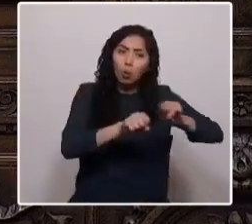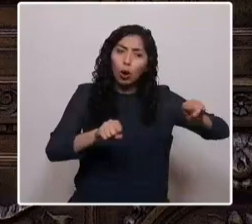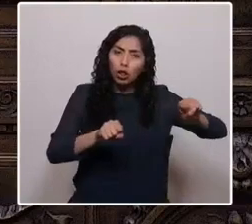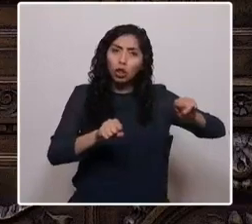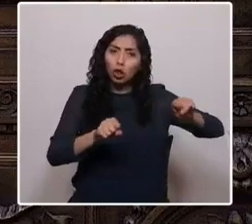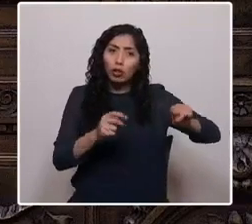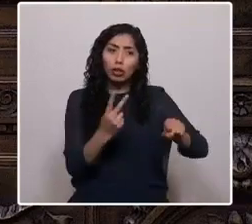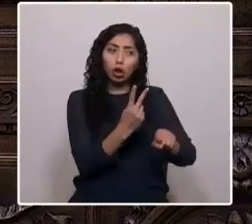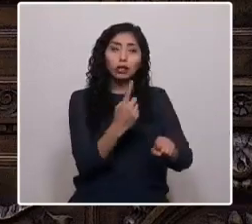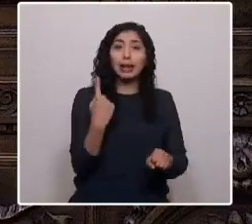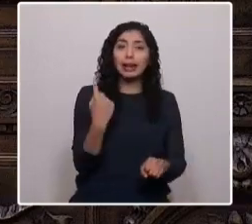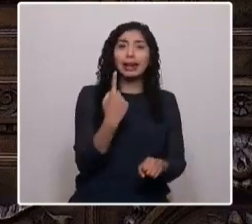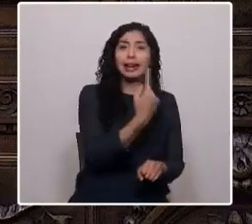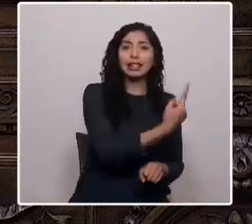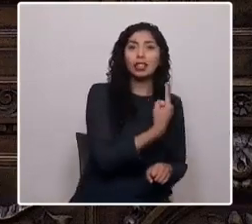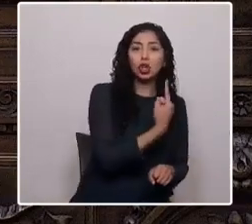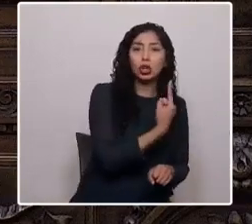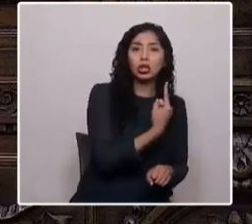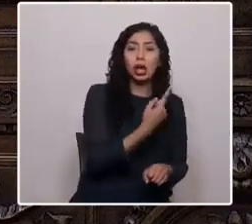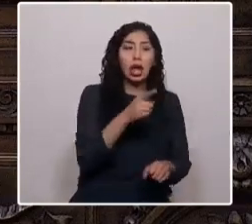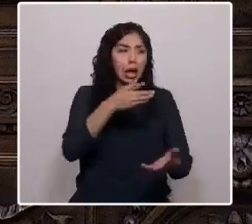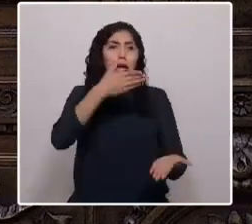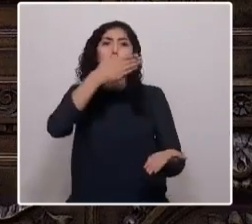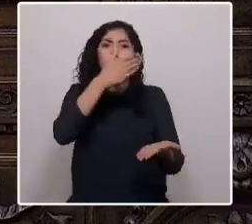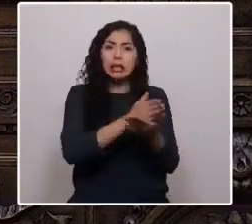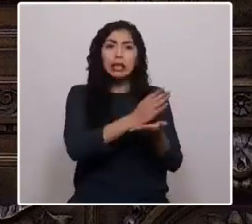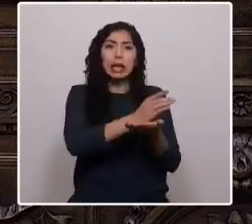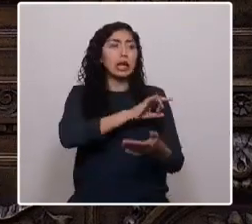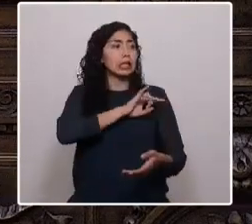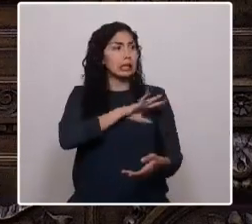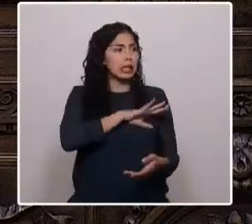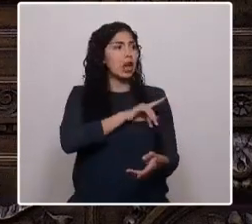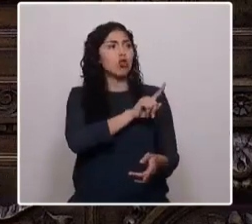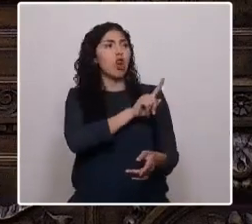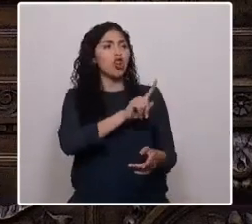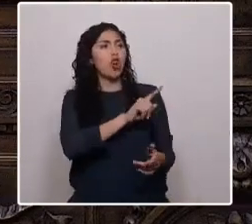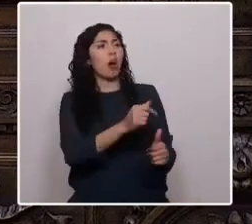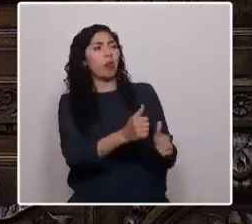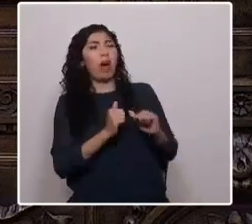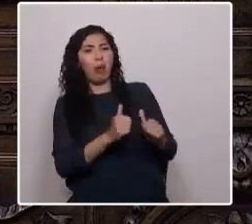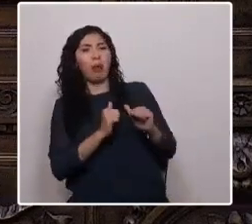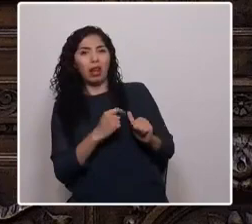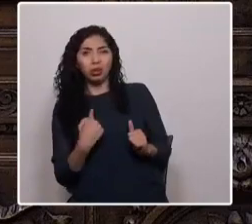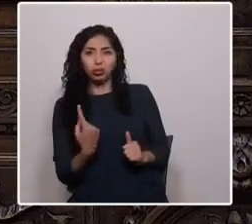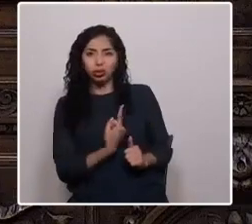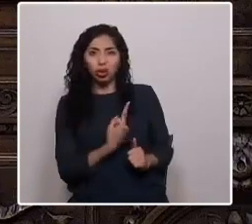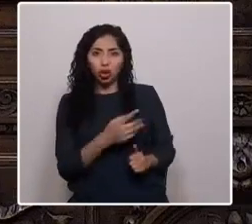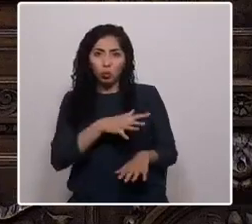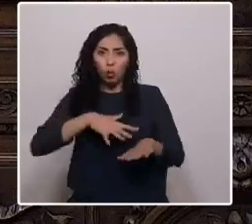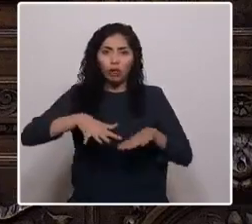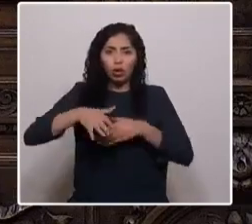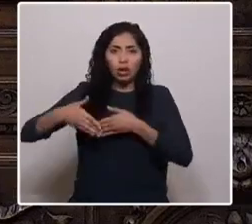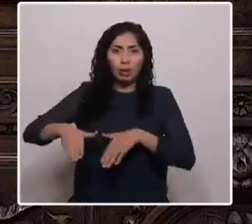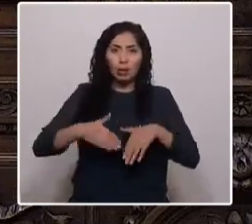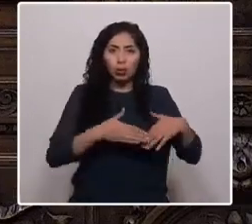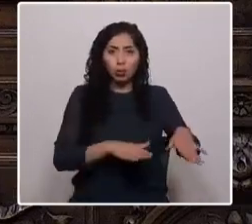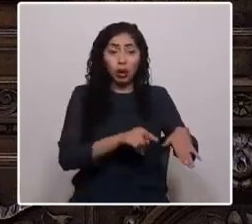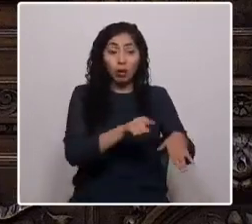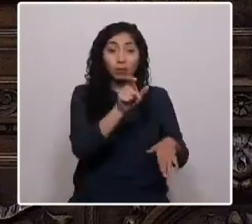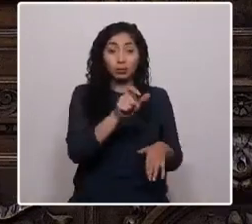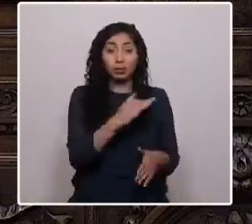y para exigirle a chile el fin de malos tratos hacia el pueblo era manuel sus restos recién fueron repatriados en el año